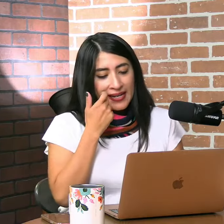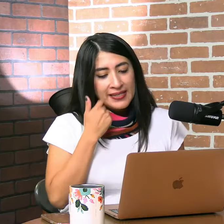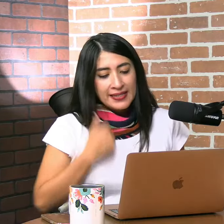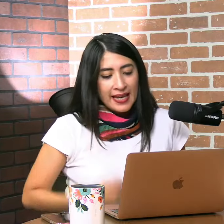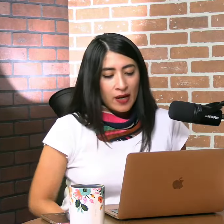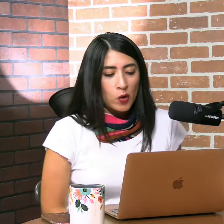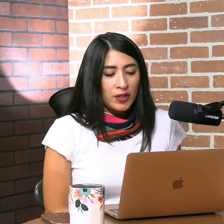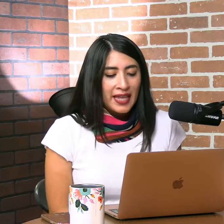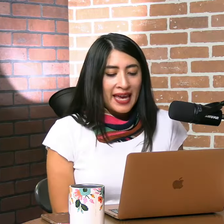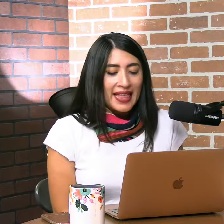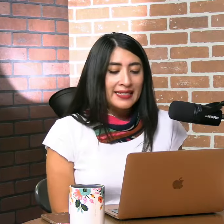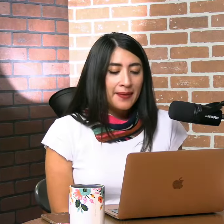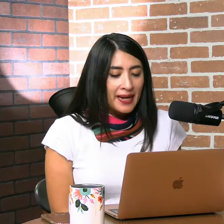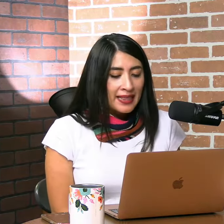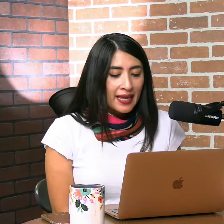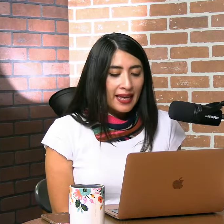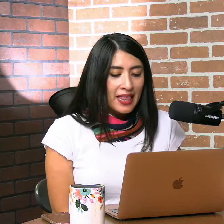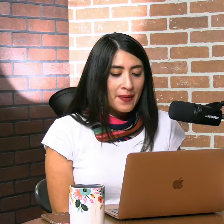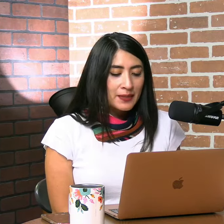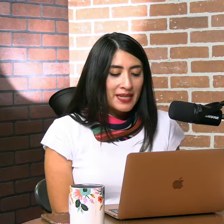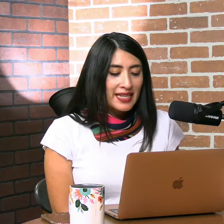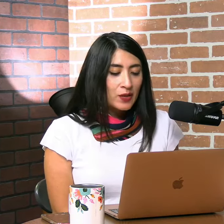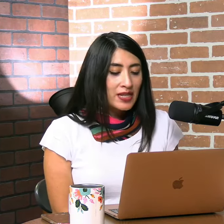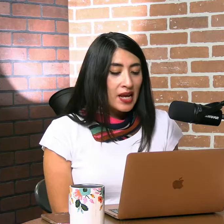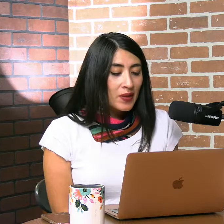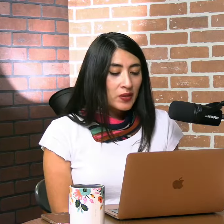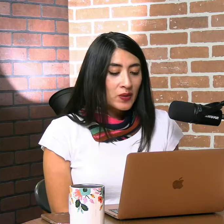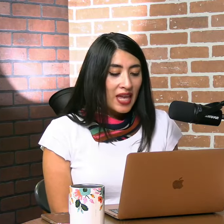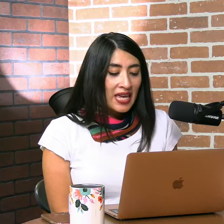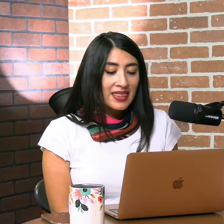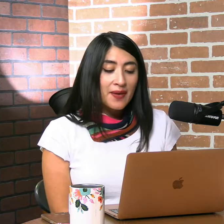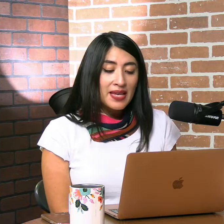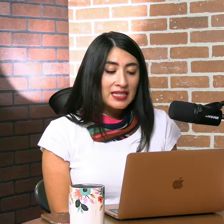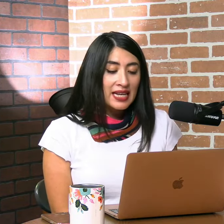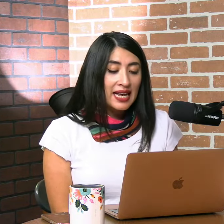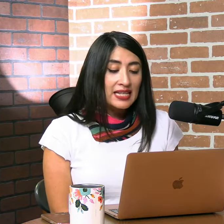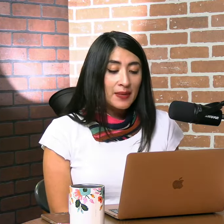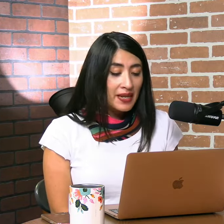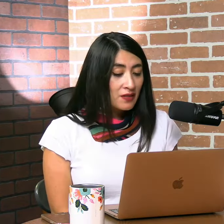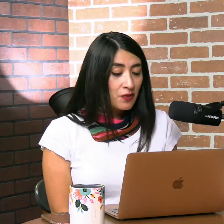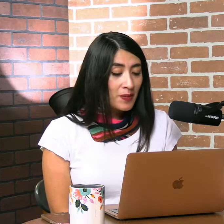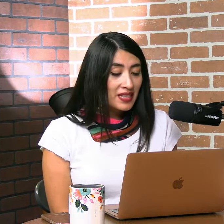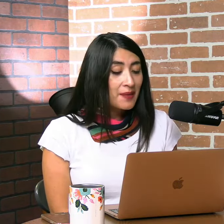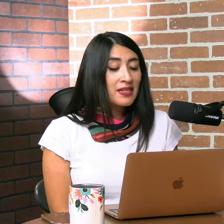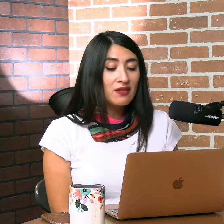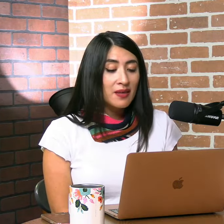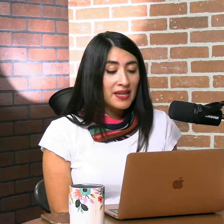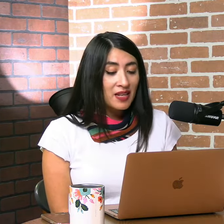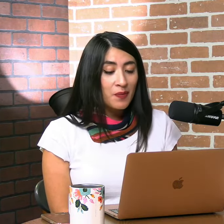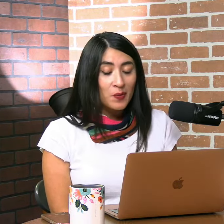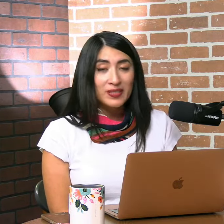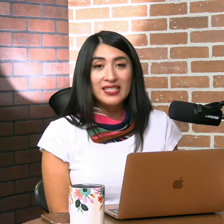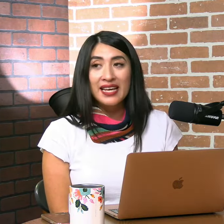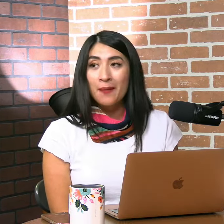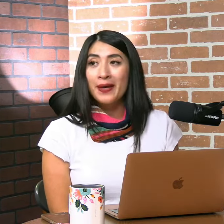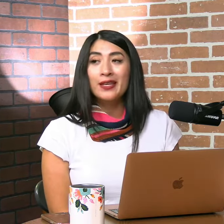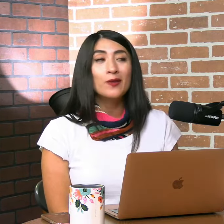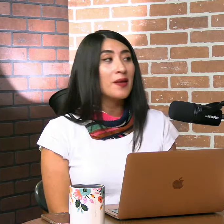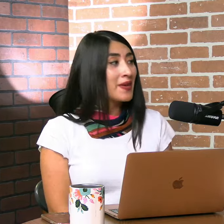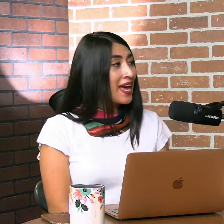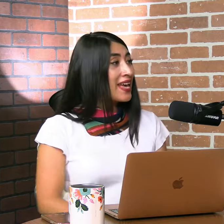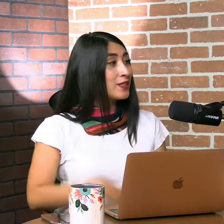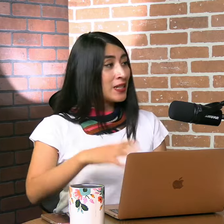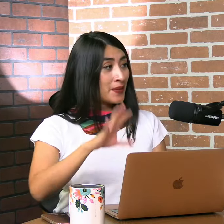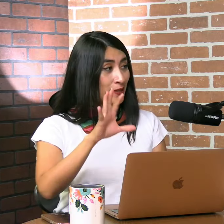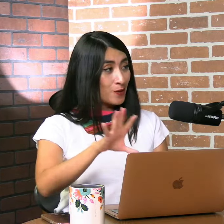acá Marisela Berenice Ortega y celebrar cada vez más lejos de la cuatro t debe hacer asambleas informativas no debe hacer propuestas de